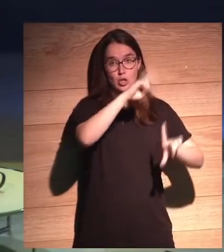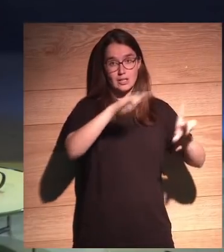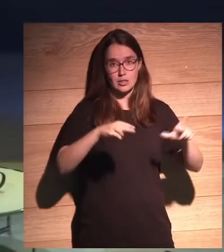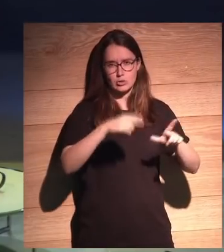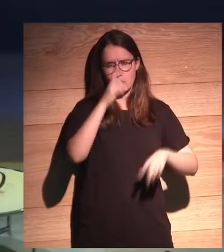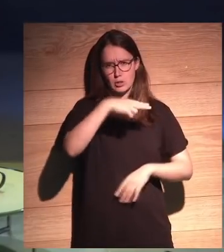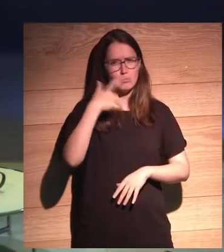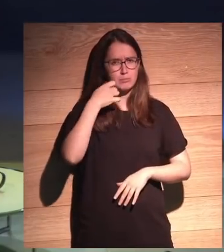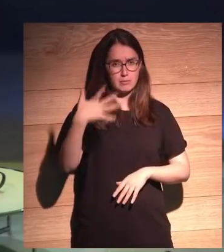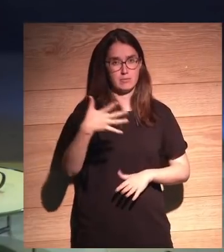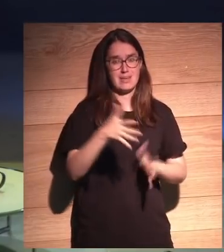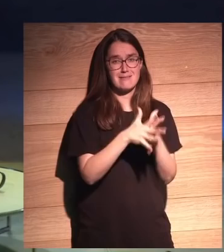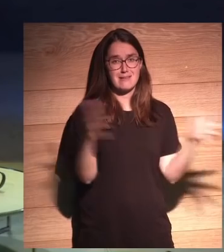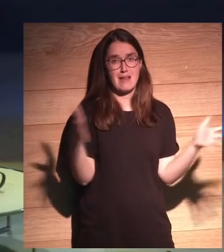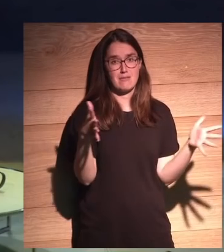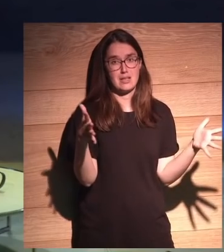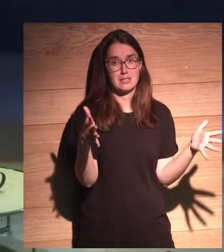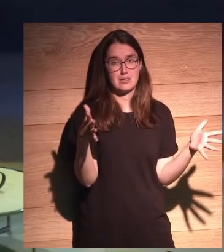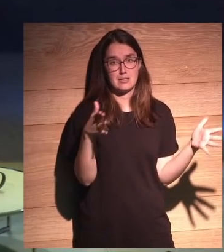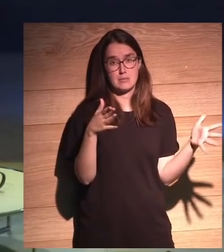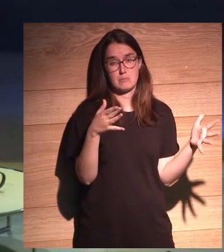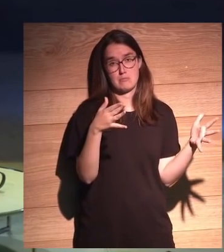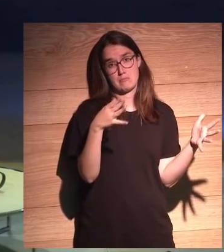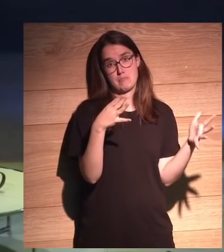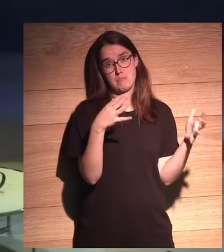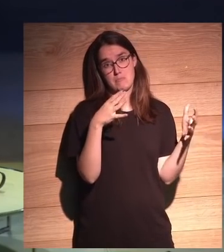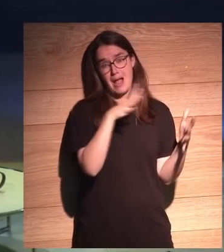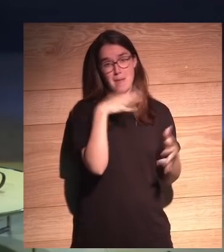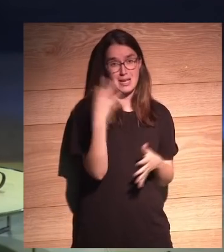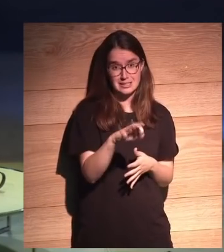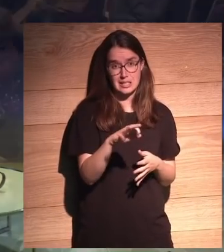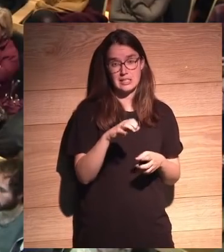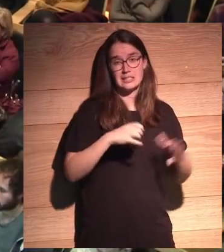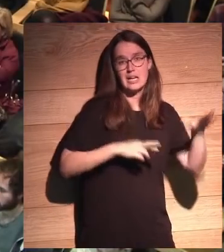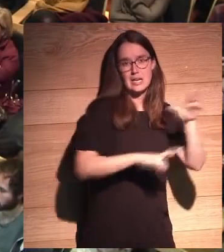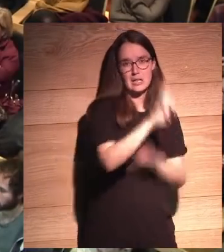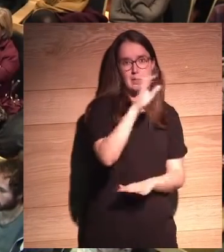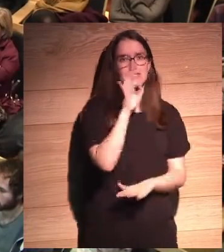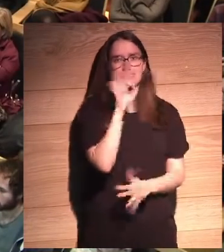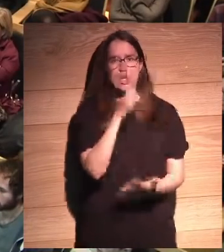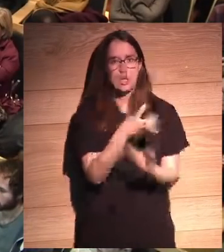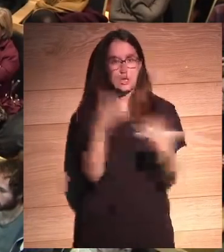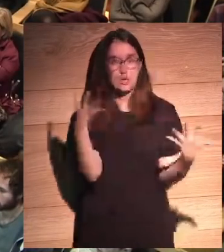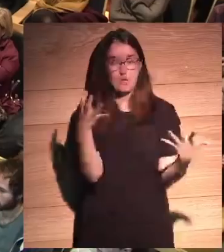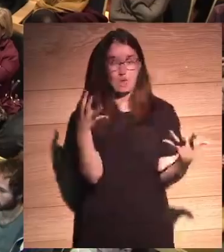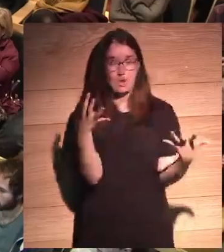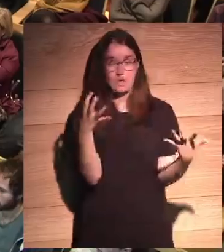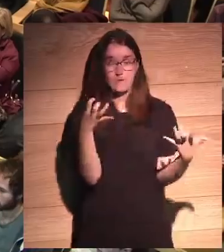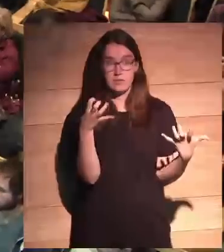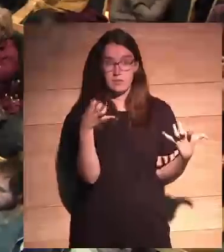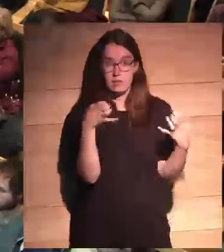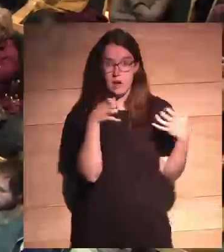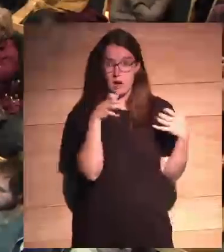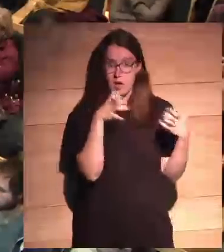y grandes maestras, pintoras desde el Renacimiento al XIX, y precisamente